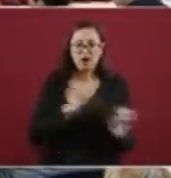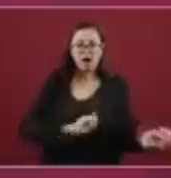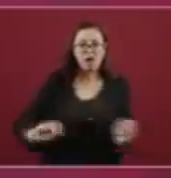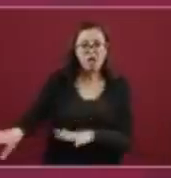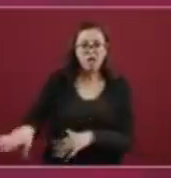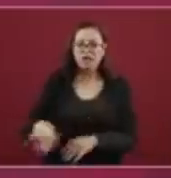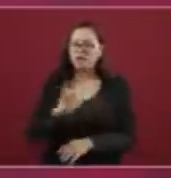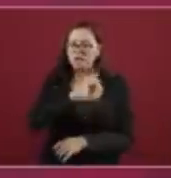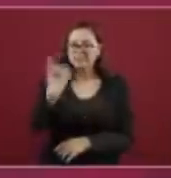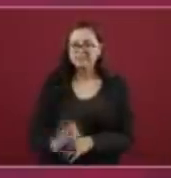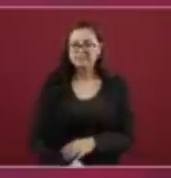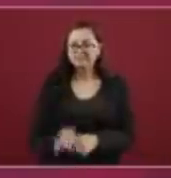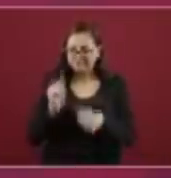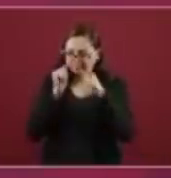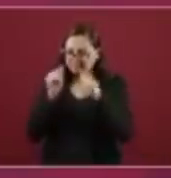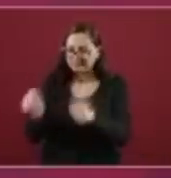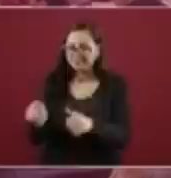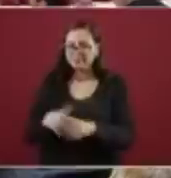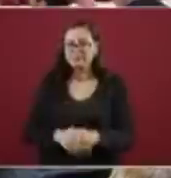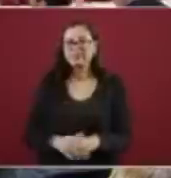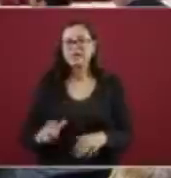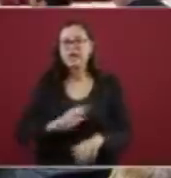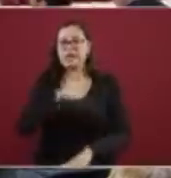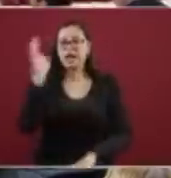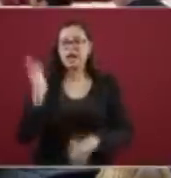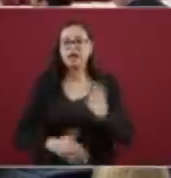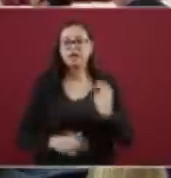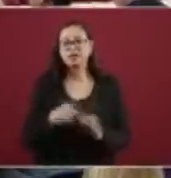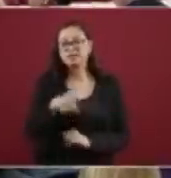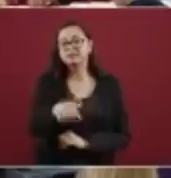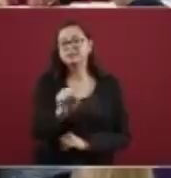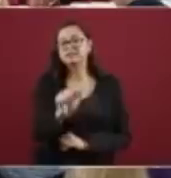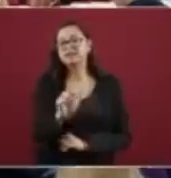jóvenes. Muy bien, terminamos con Sara.